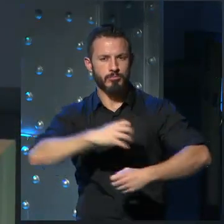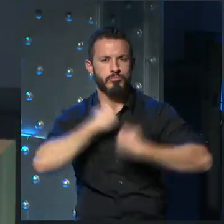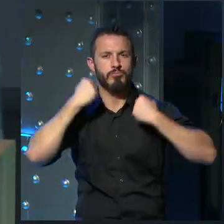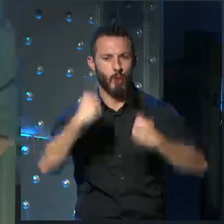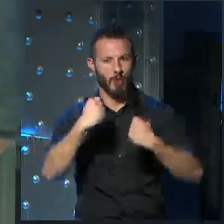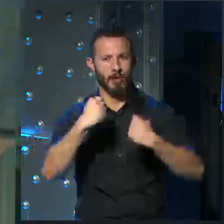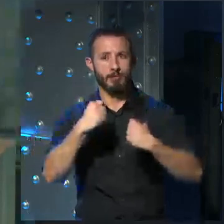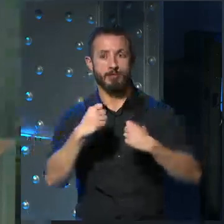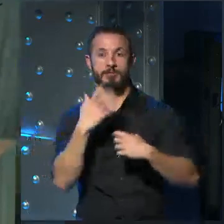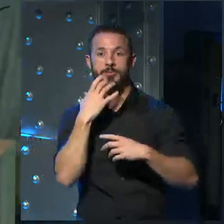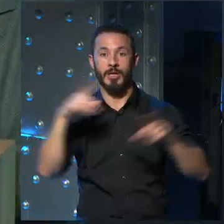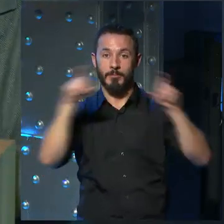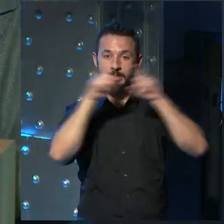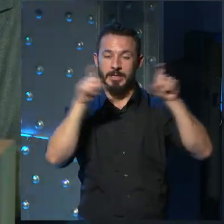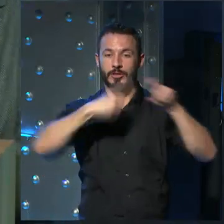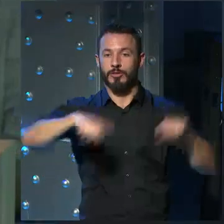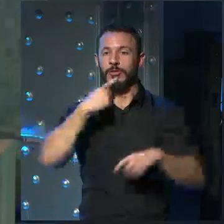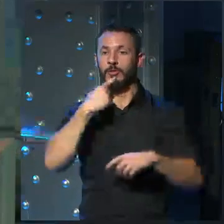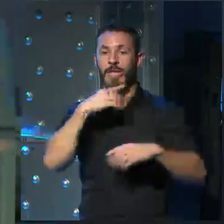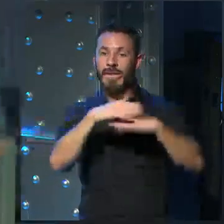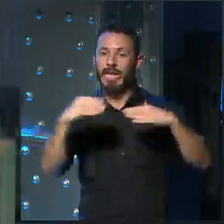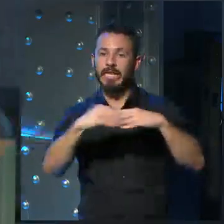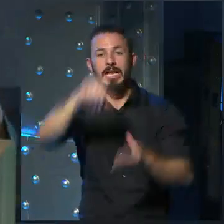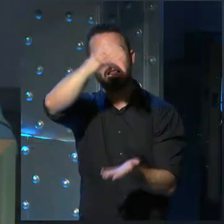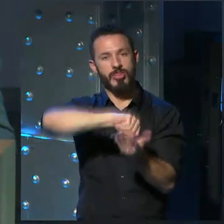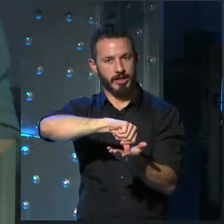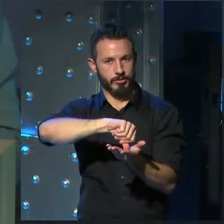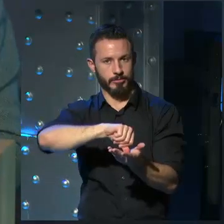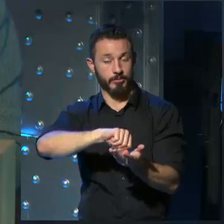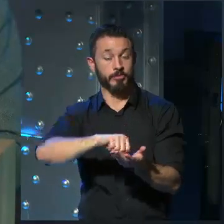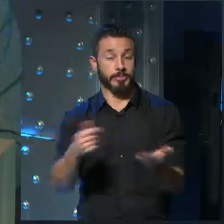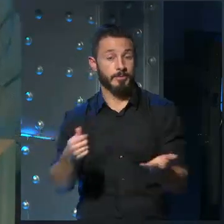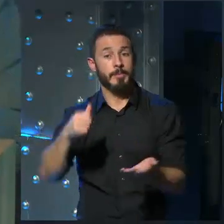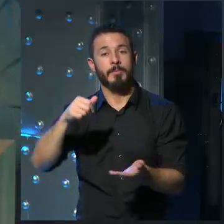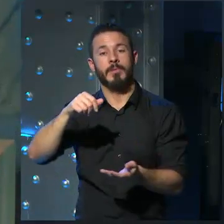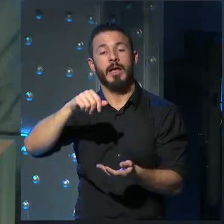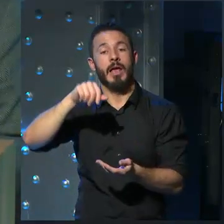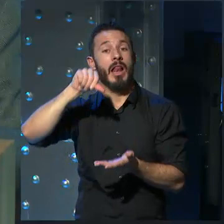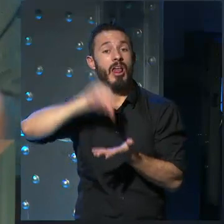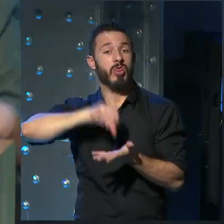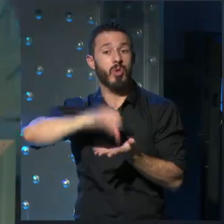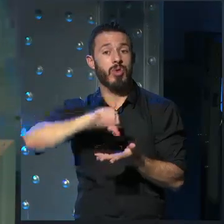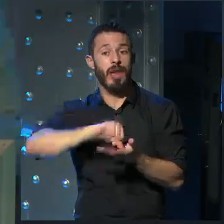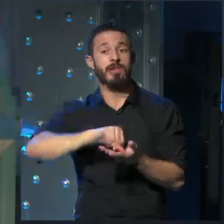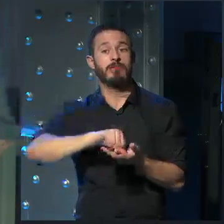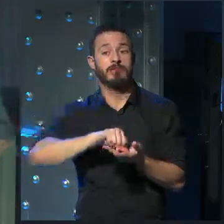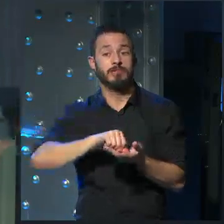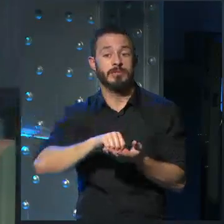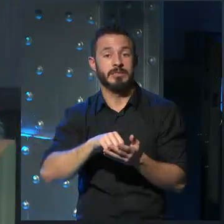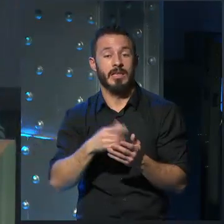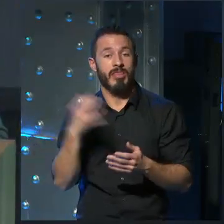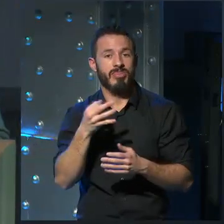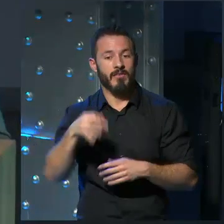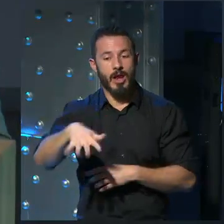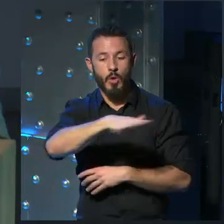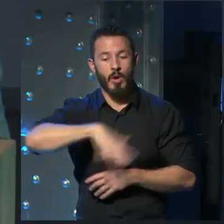en las empresas de situar al cliente en el centro. La ciudad nunca ha tenido que dejar de ser el lugar donde vivimos las